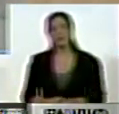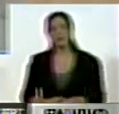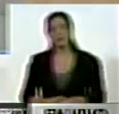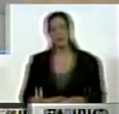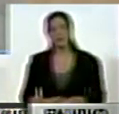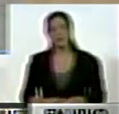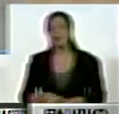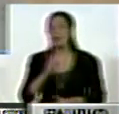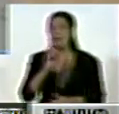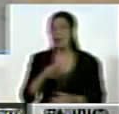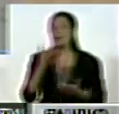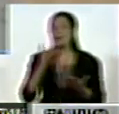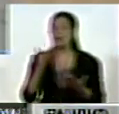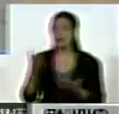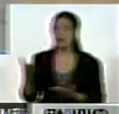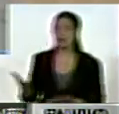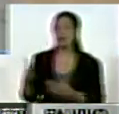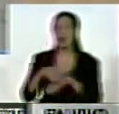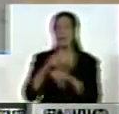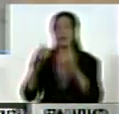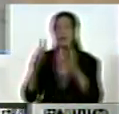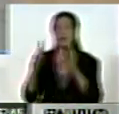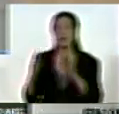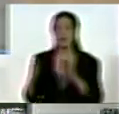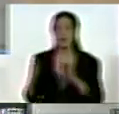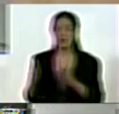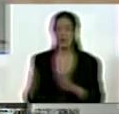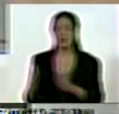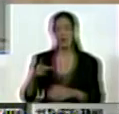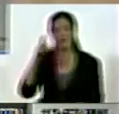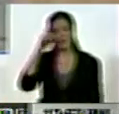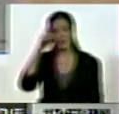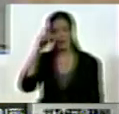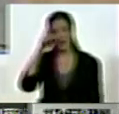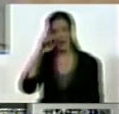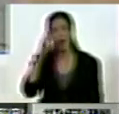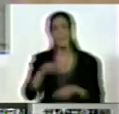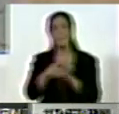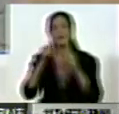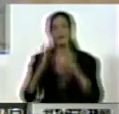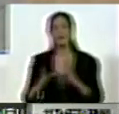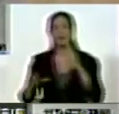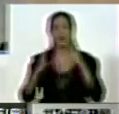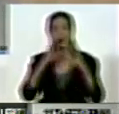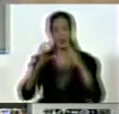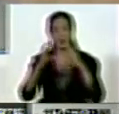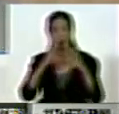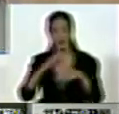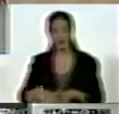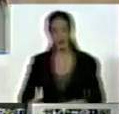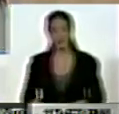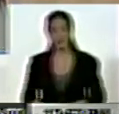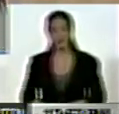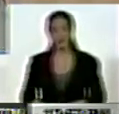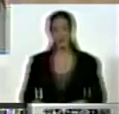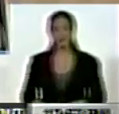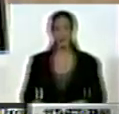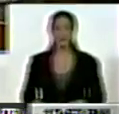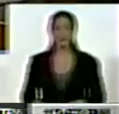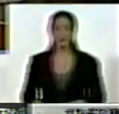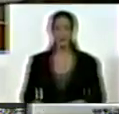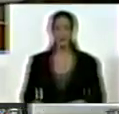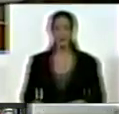Damos también la bienvenida al ministro Ernesto Villegas, ministro del Poder Popular para la Comunicación y la